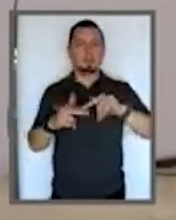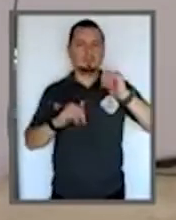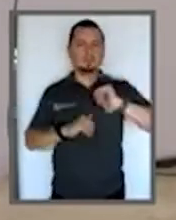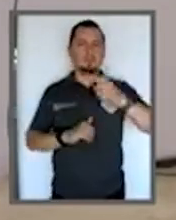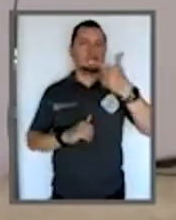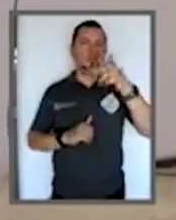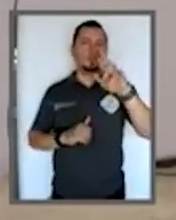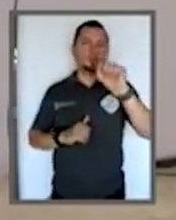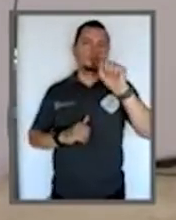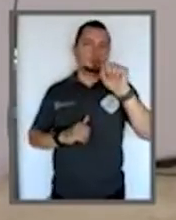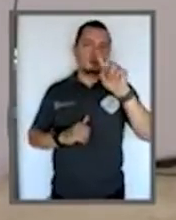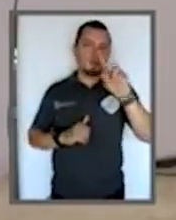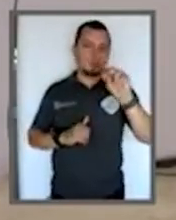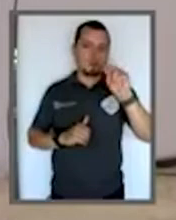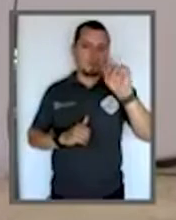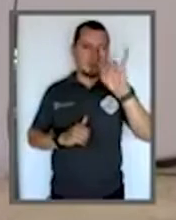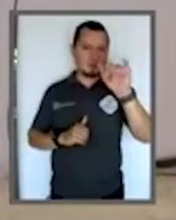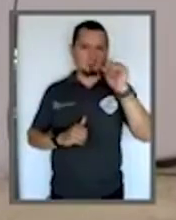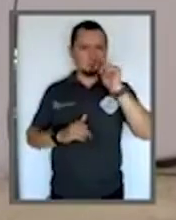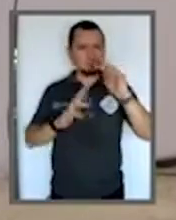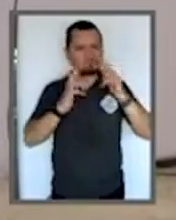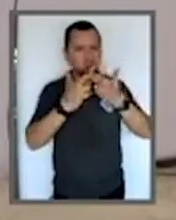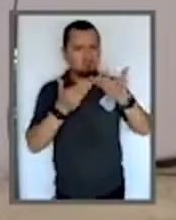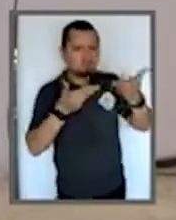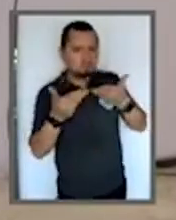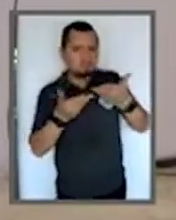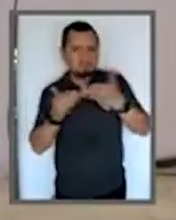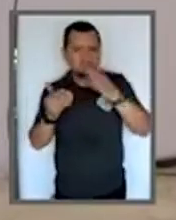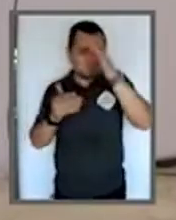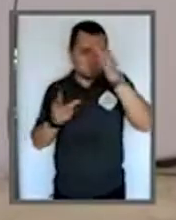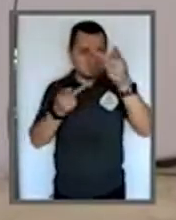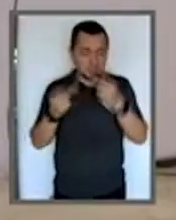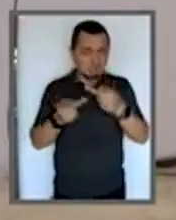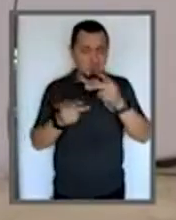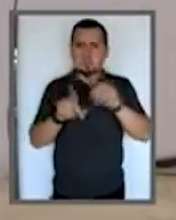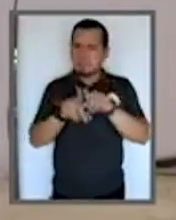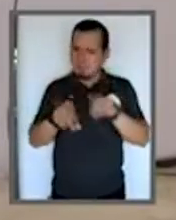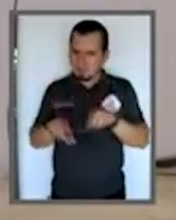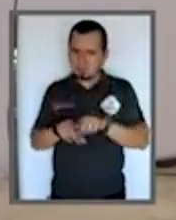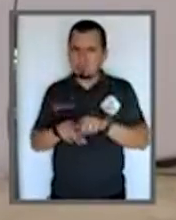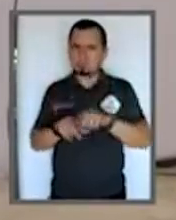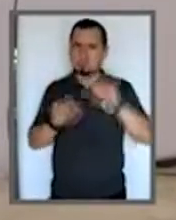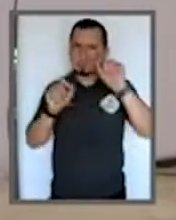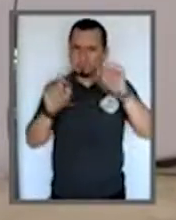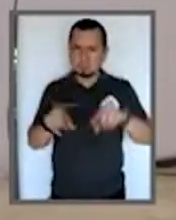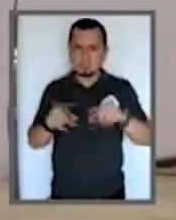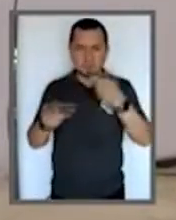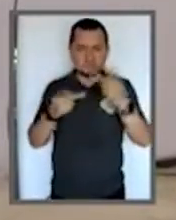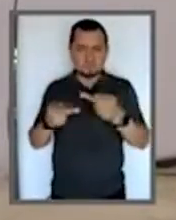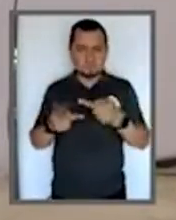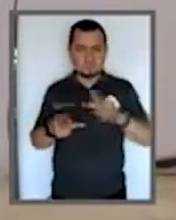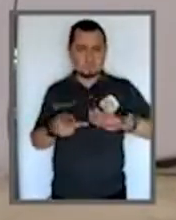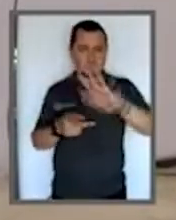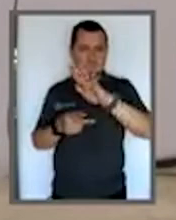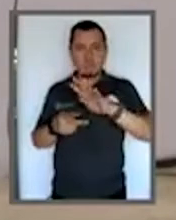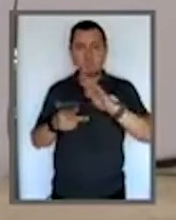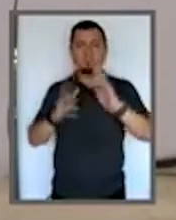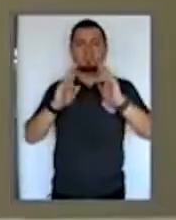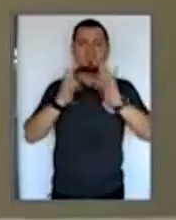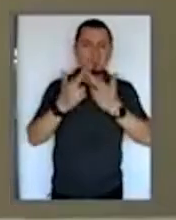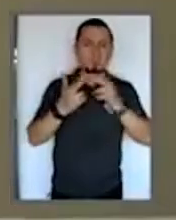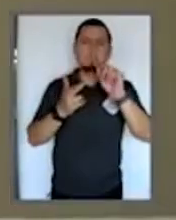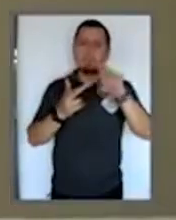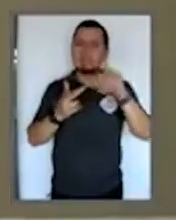la ocupación hospitalaria el ritmo de los contagios y el nivel de movilidad en la ciudad es decir el cumplimiento al